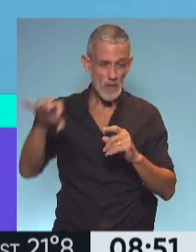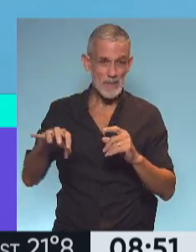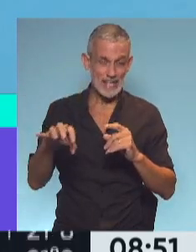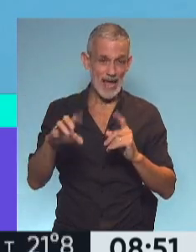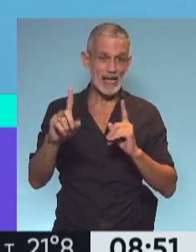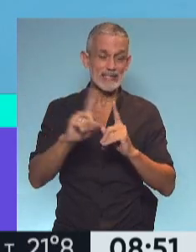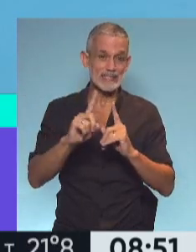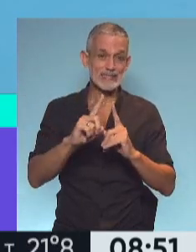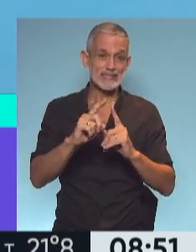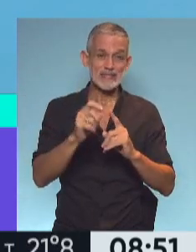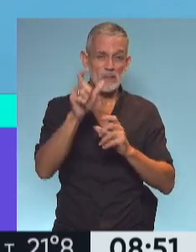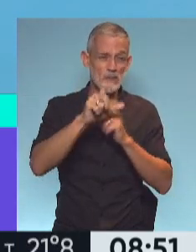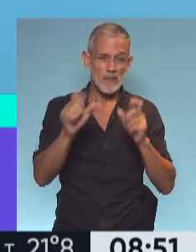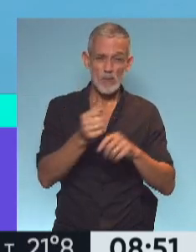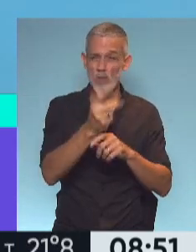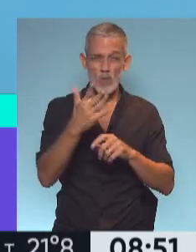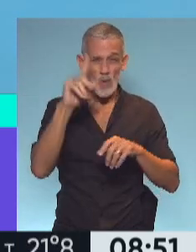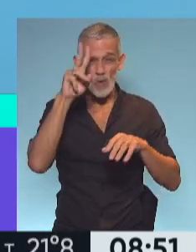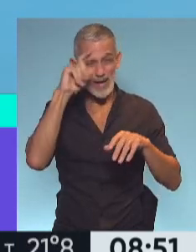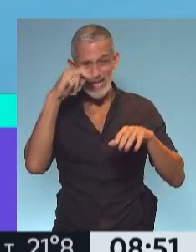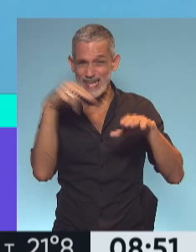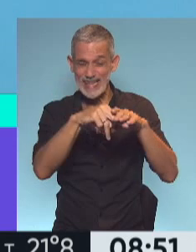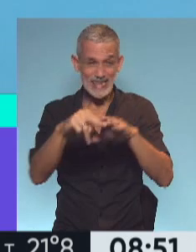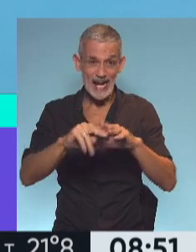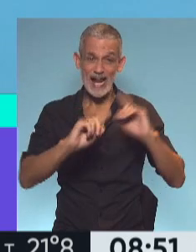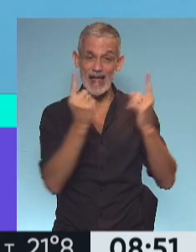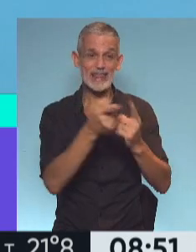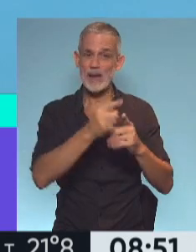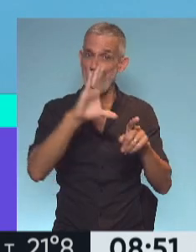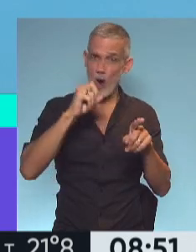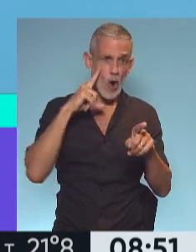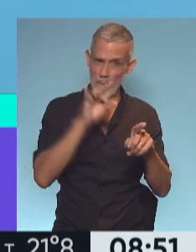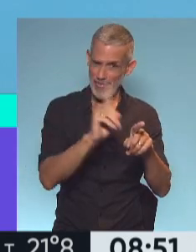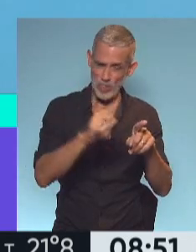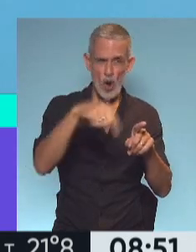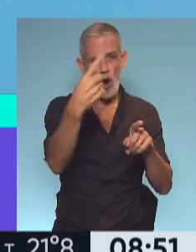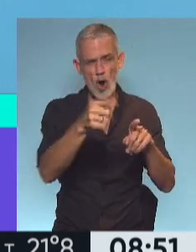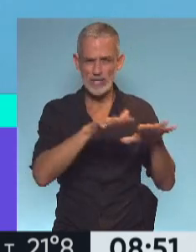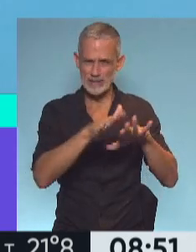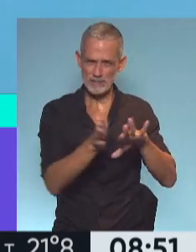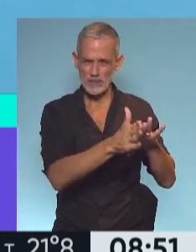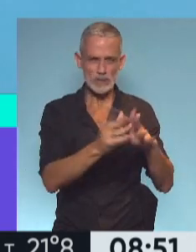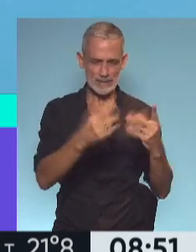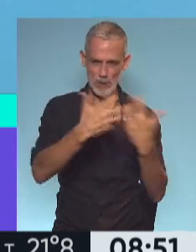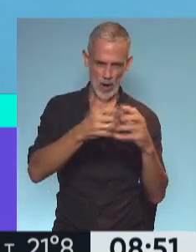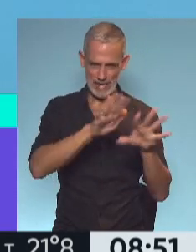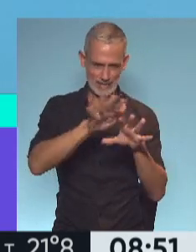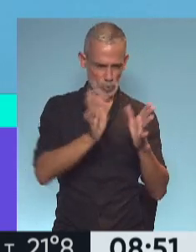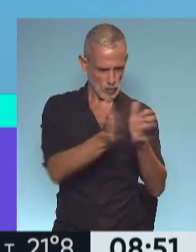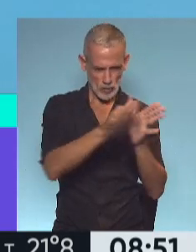un número de personas internadas en terapia intensiva no COVID. Esa situación se está reorganizando para